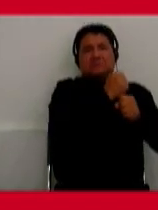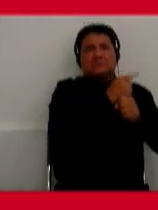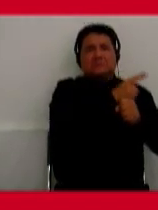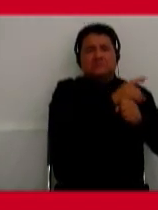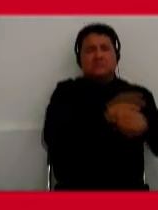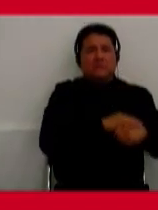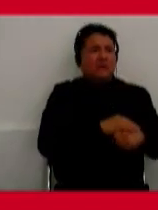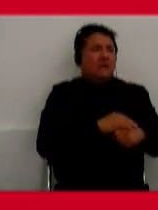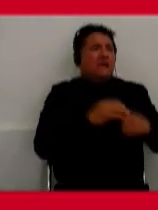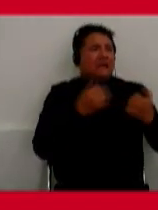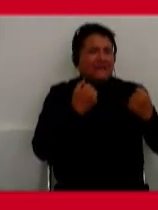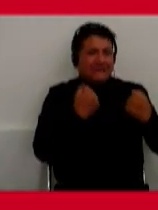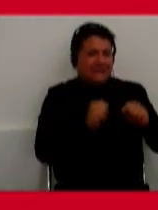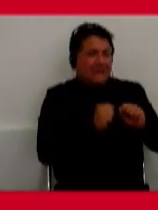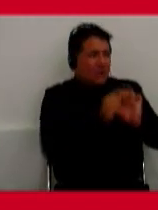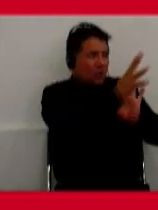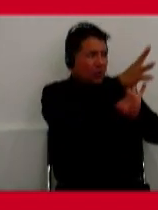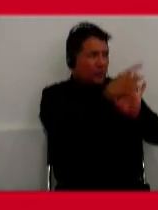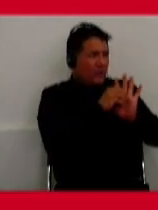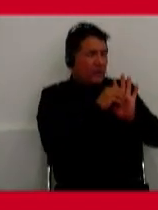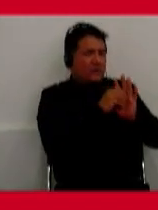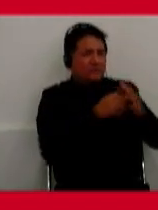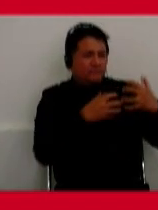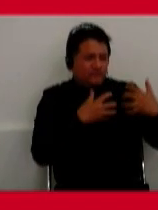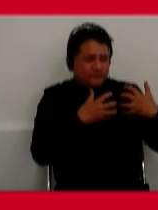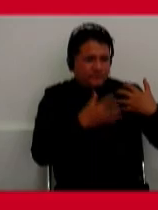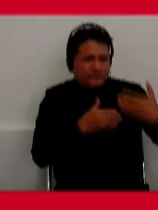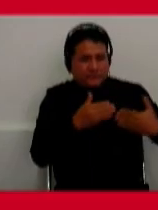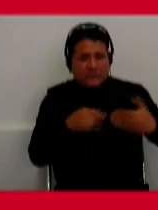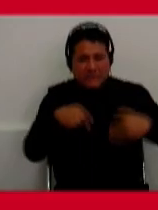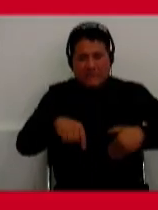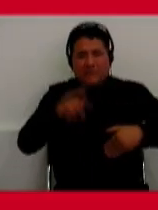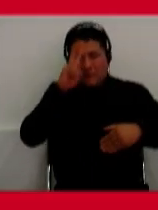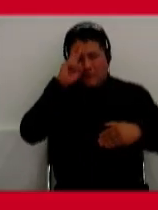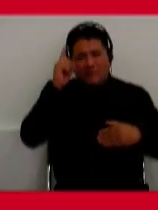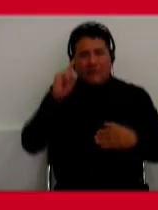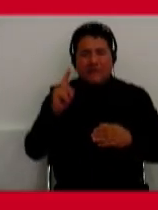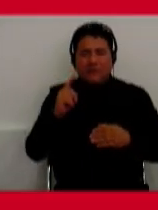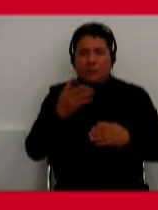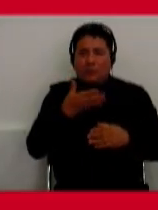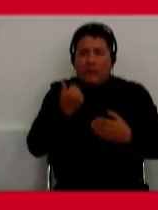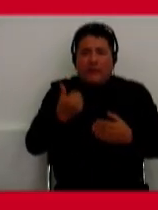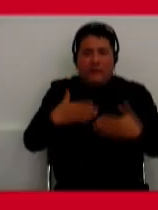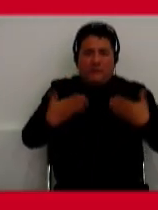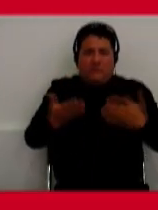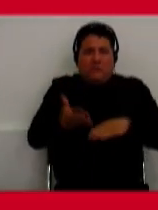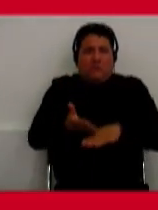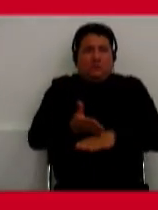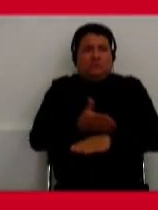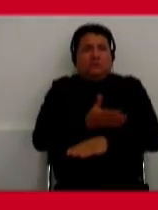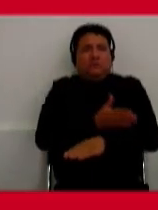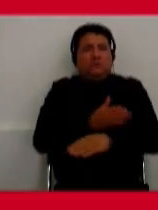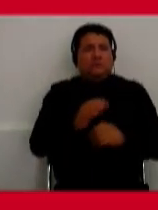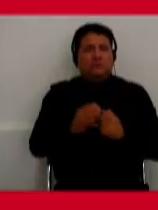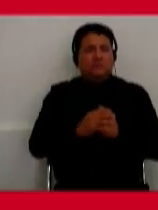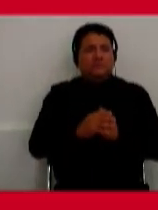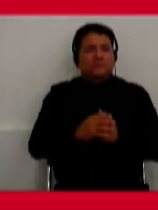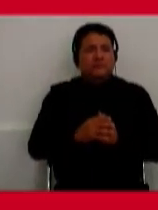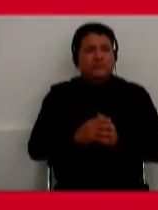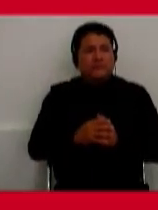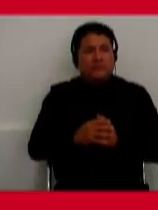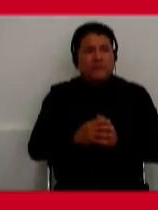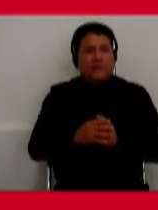asimilado todas las buenas prácticas para que esta implementación sea lo más exitoso. Y como objetivo número 2, comparar las metafísicas,